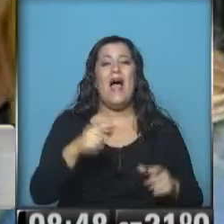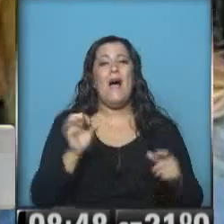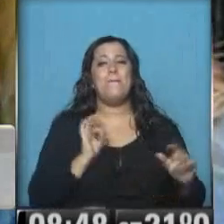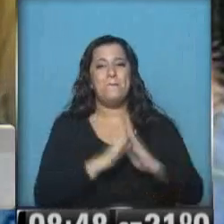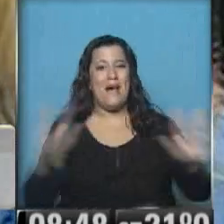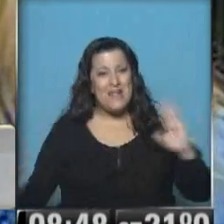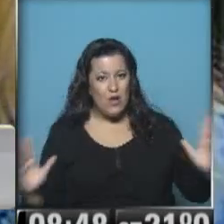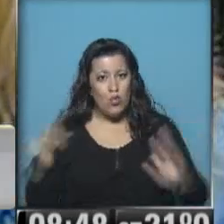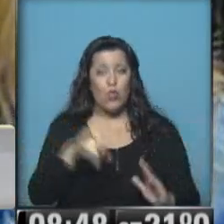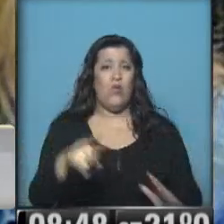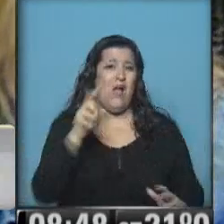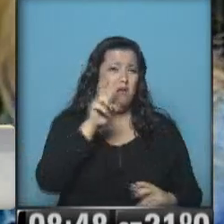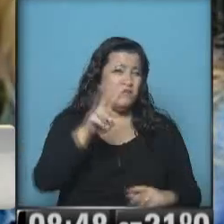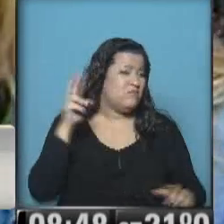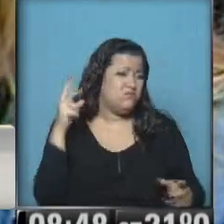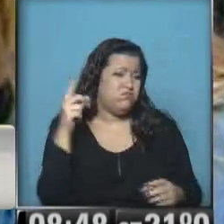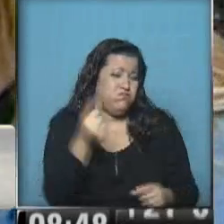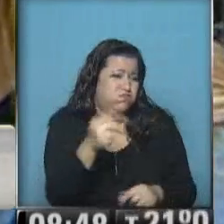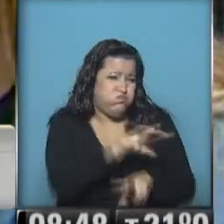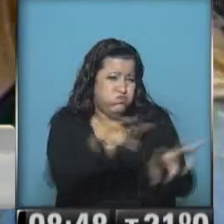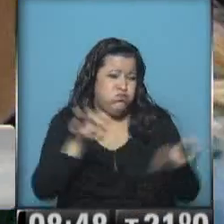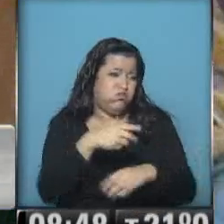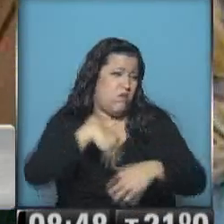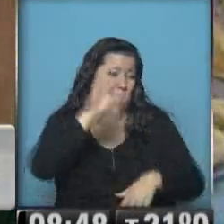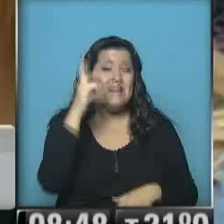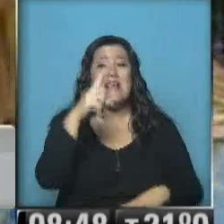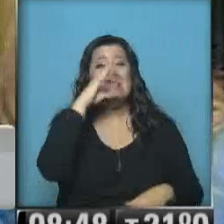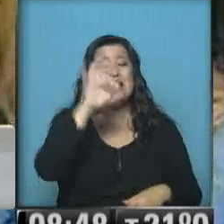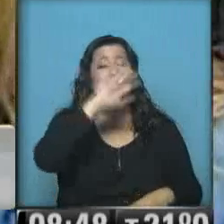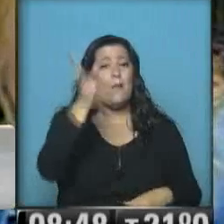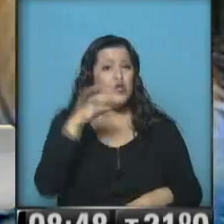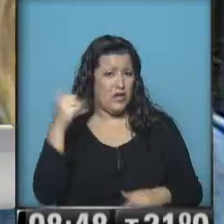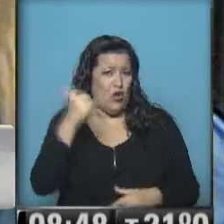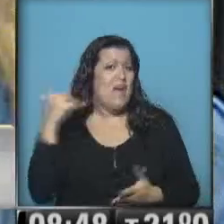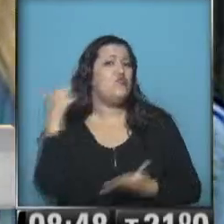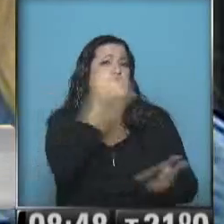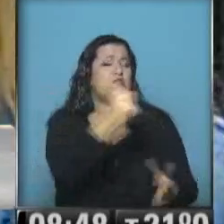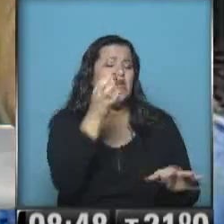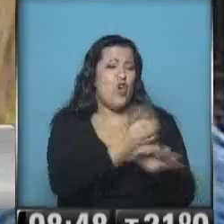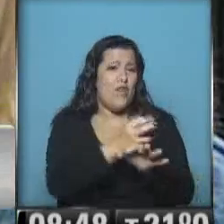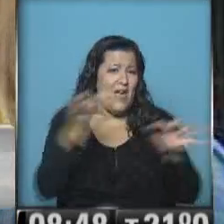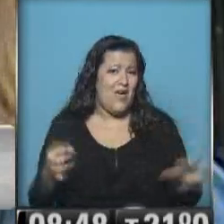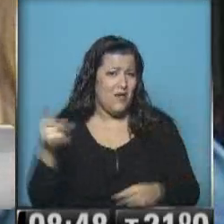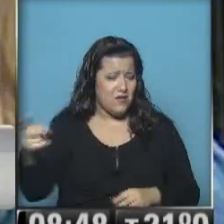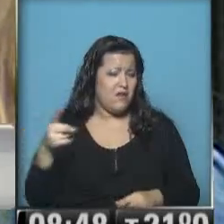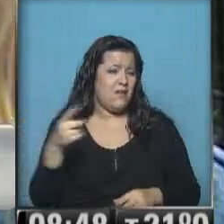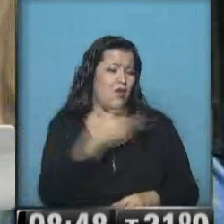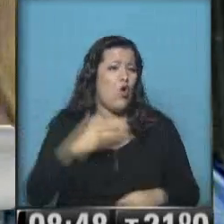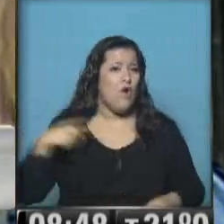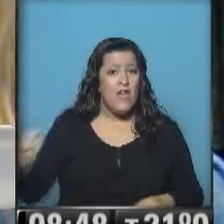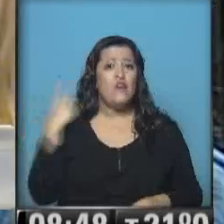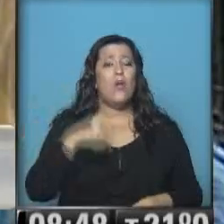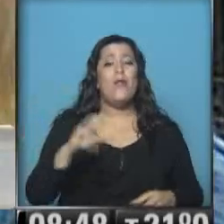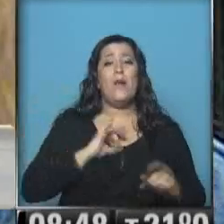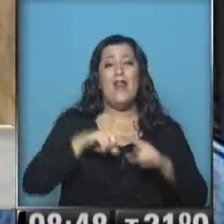increíble con las familias de este colegio más allá que creo que tiene un 70 por ciento de subsidio del gobierno nos cobran a la matrícula para el año siguiente